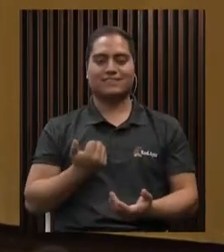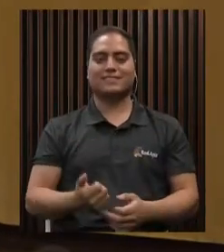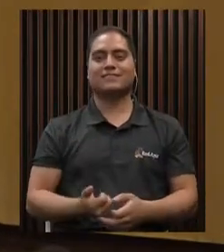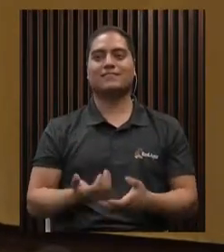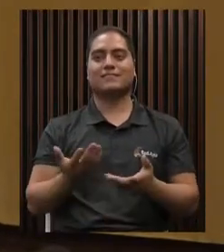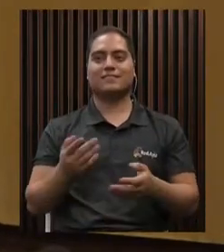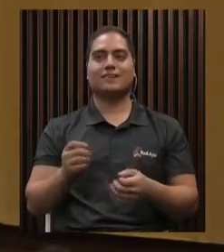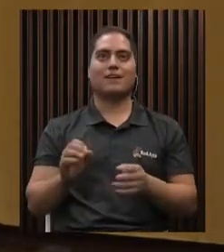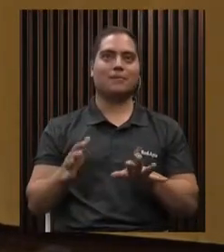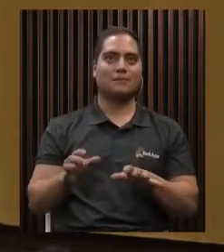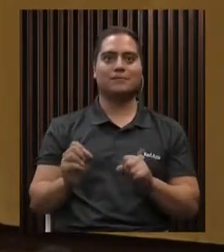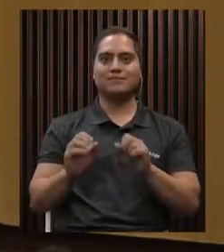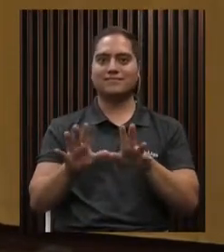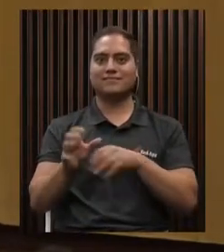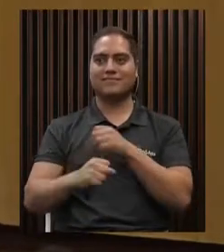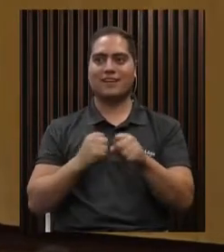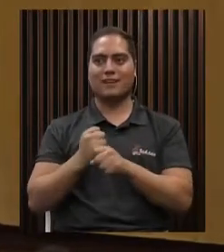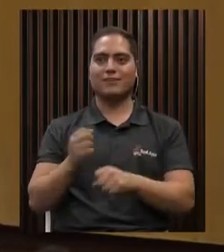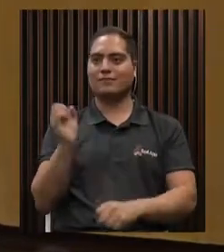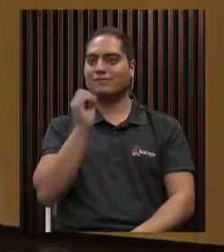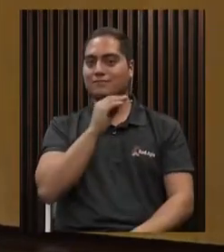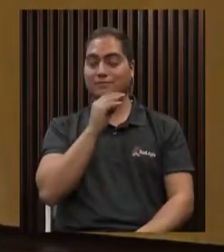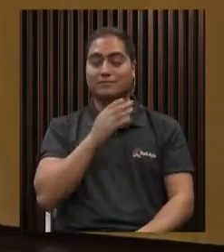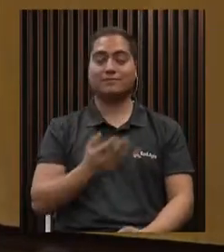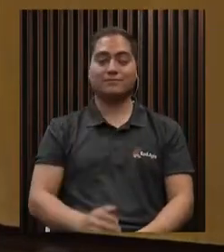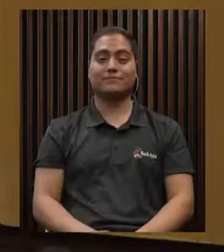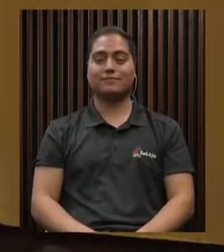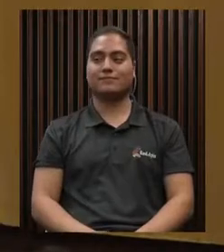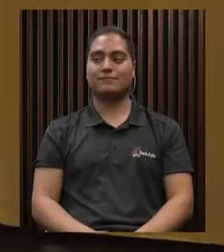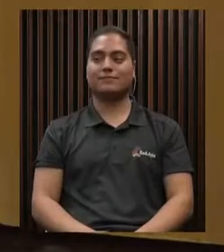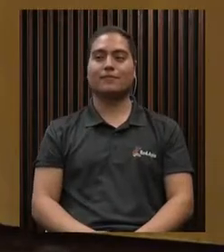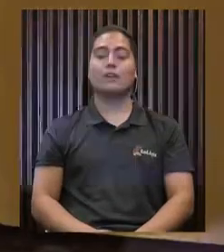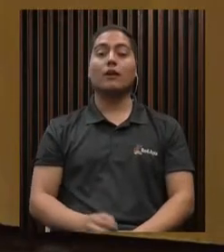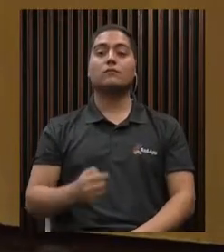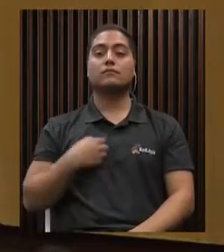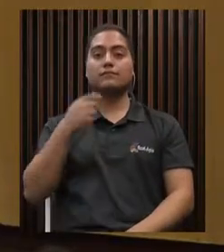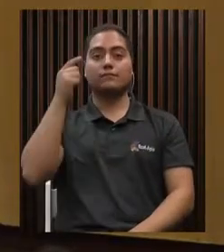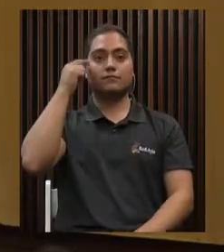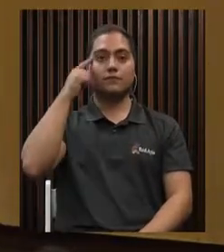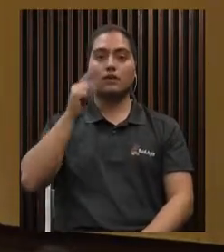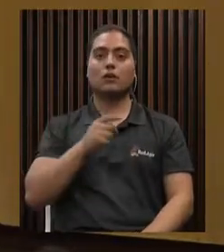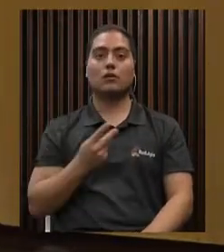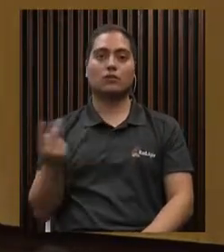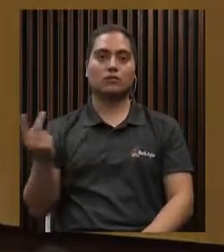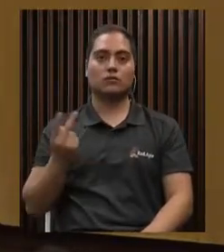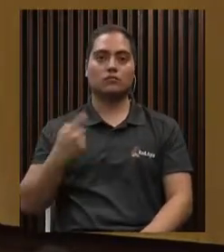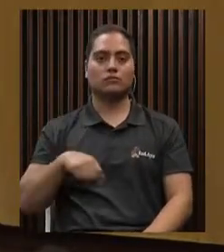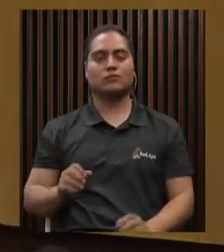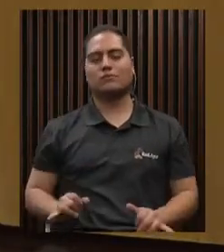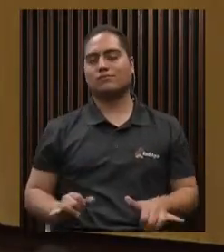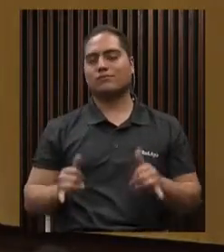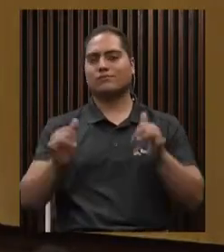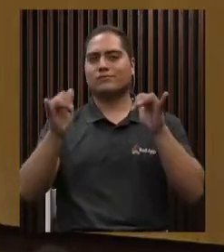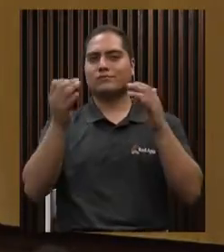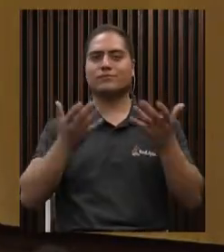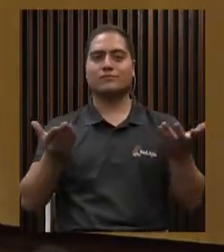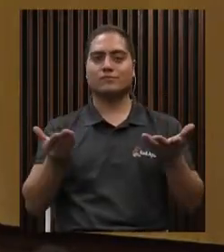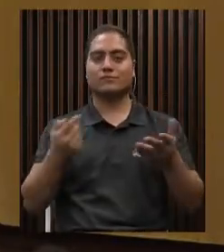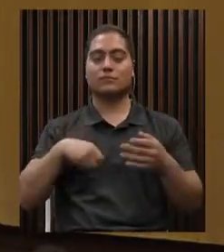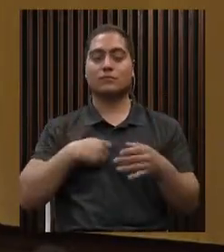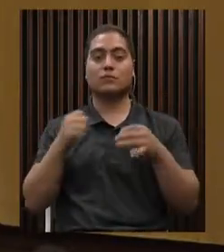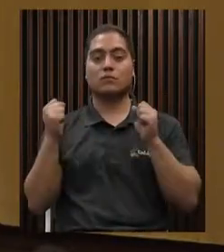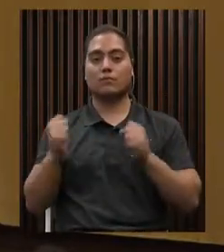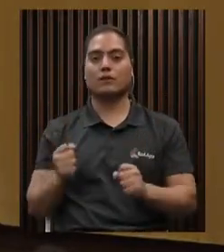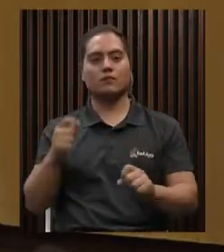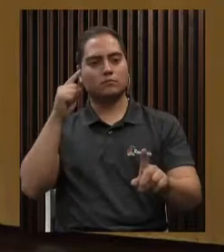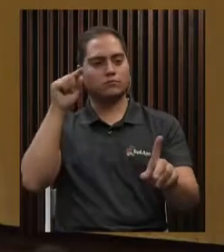década. Ya, entonces, creo que ambos, ¿cierto?, disfrutamos mucho el hecho de que hayamos podido